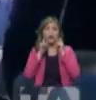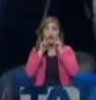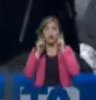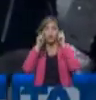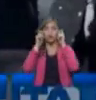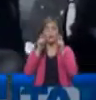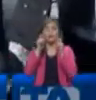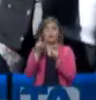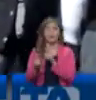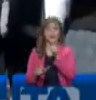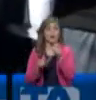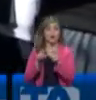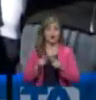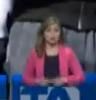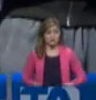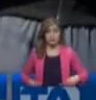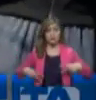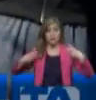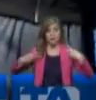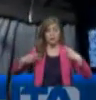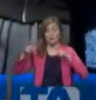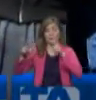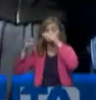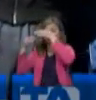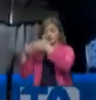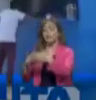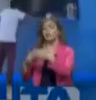Según los vecinos que viven alrededor del terminal